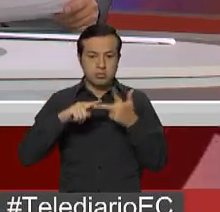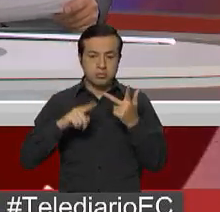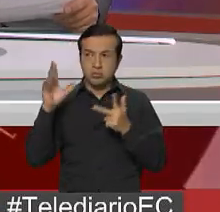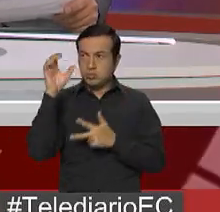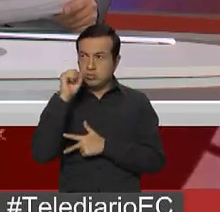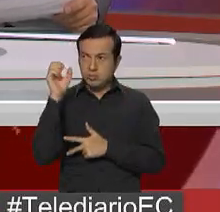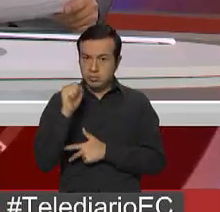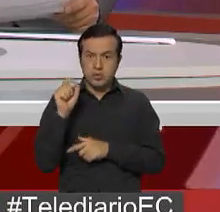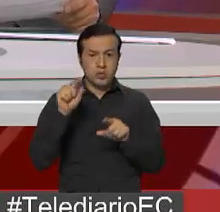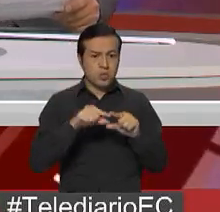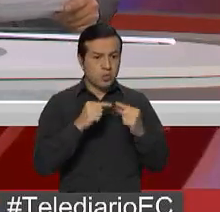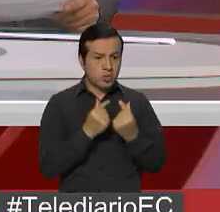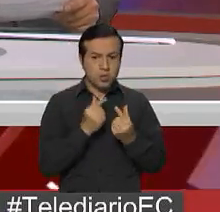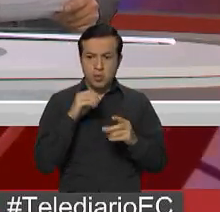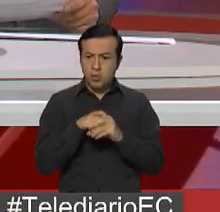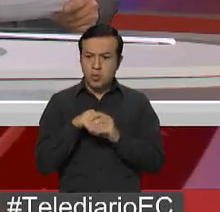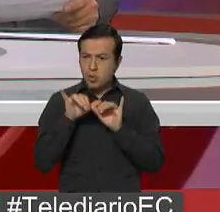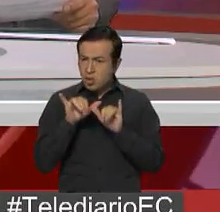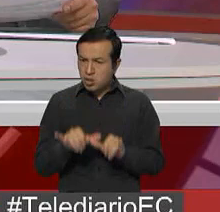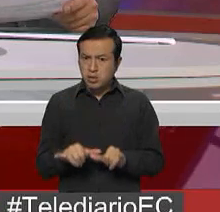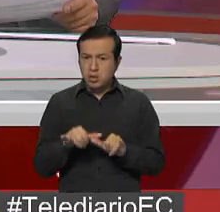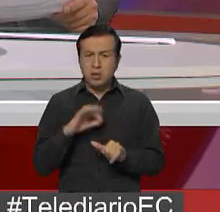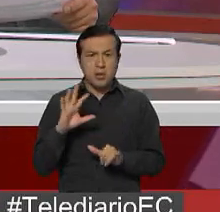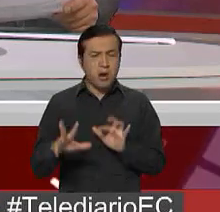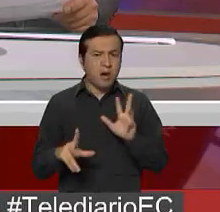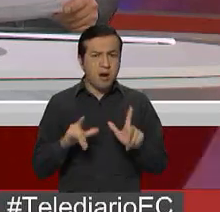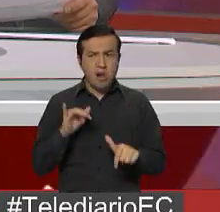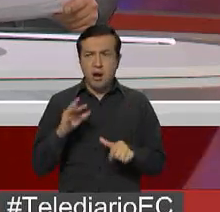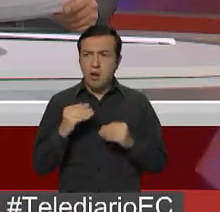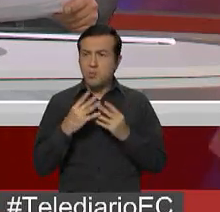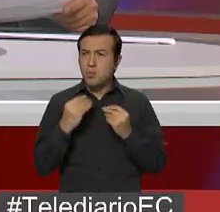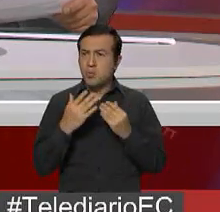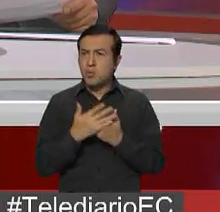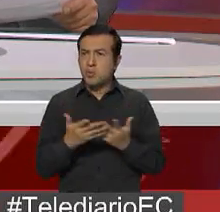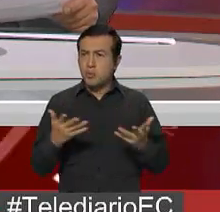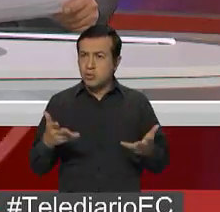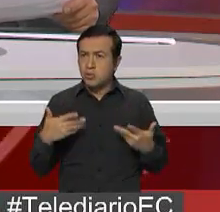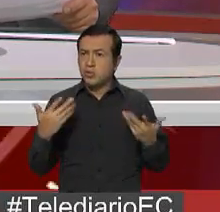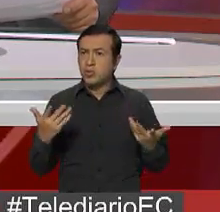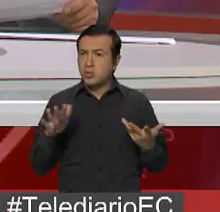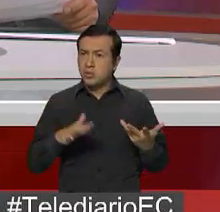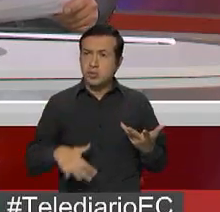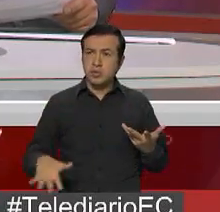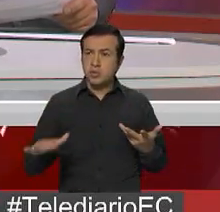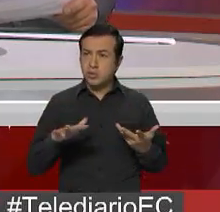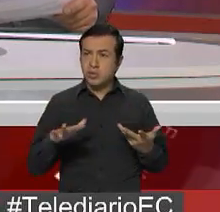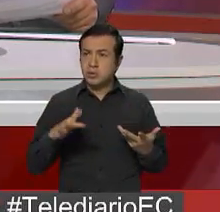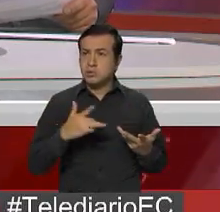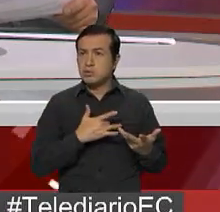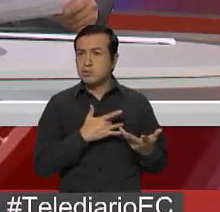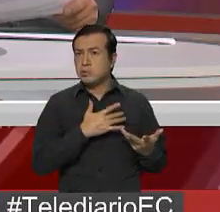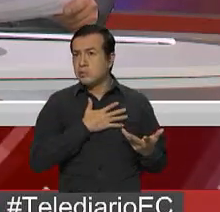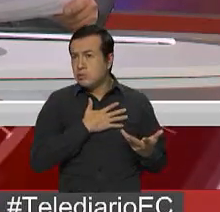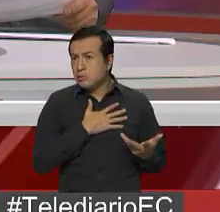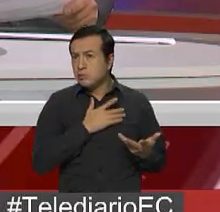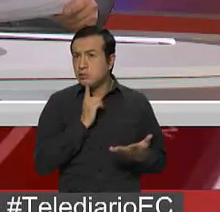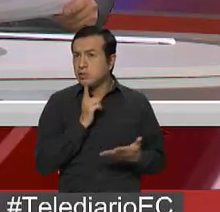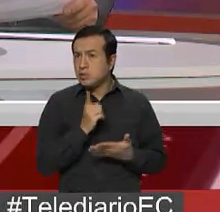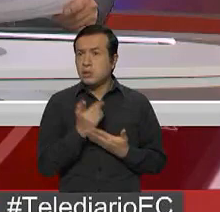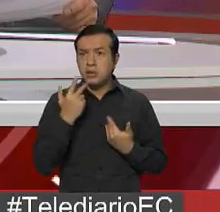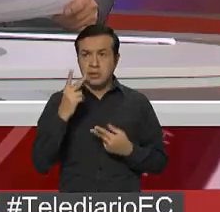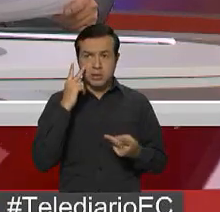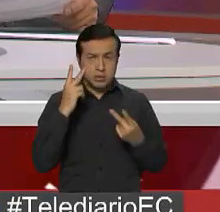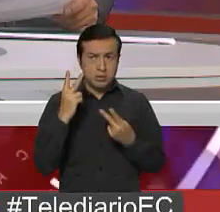existen grupos enquistados que están cometiendo actos de corrupción en el sector de la salud lamentablemente esto es así lo hemos